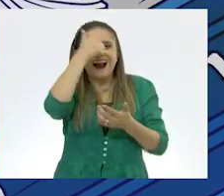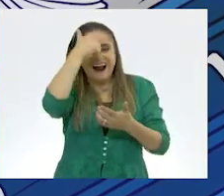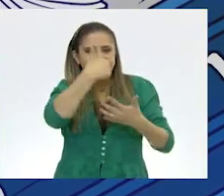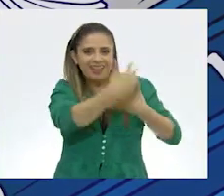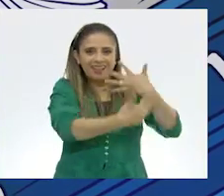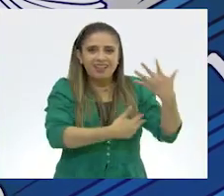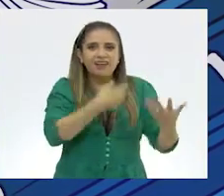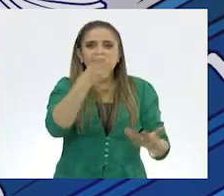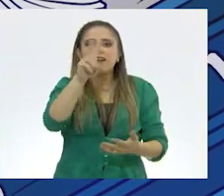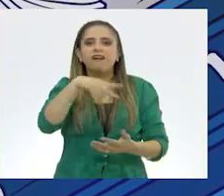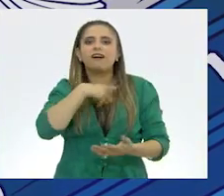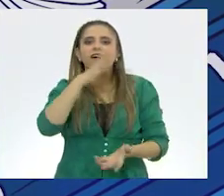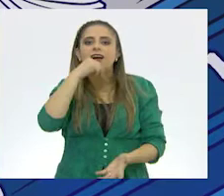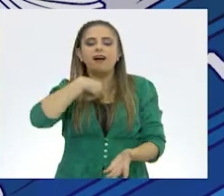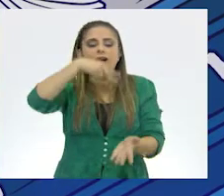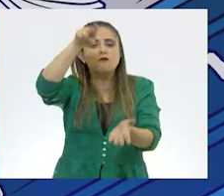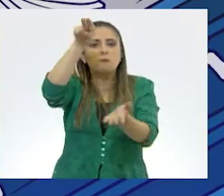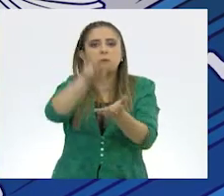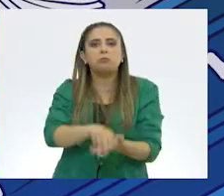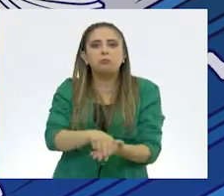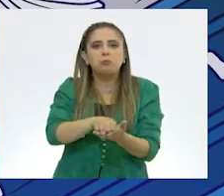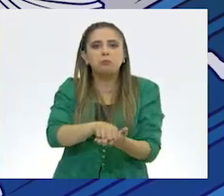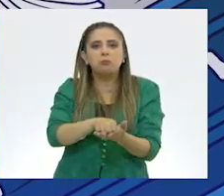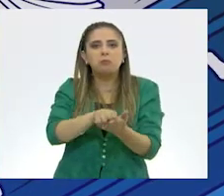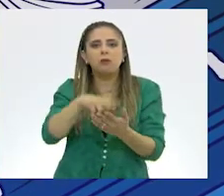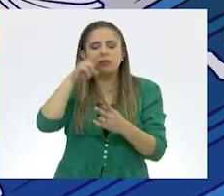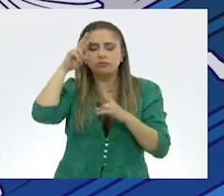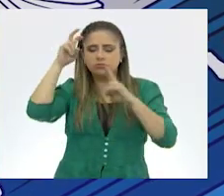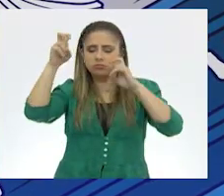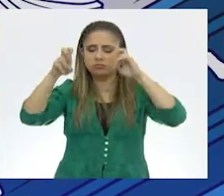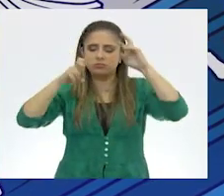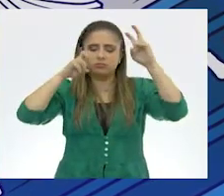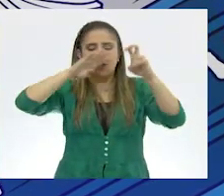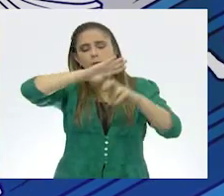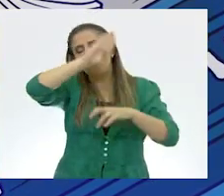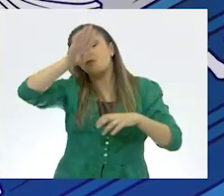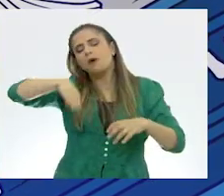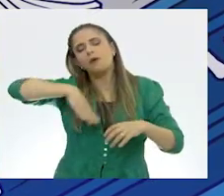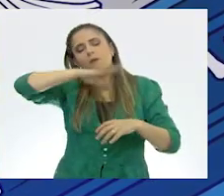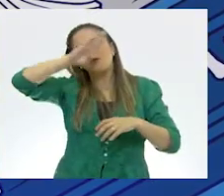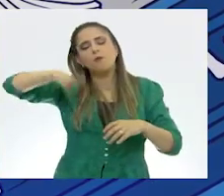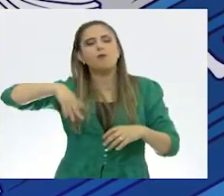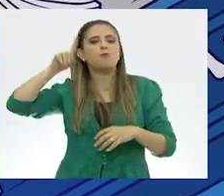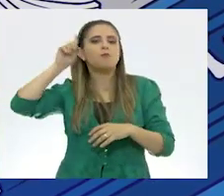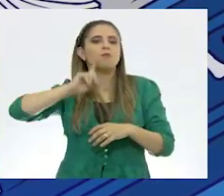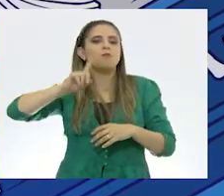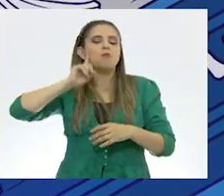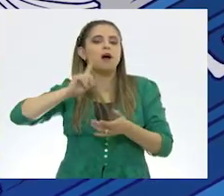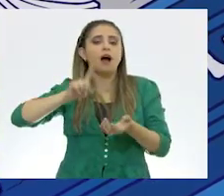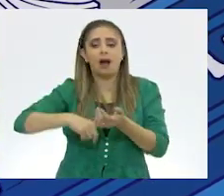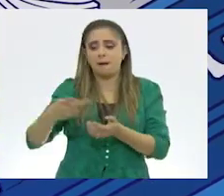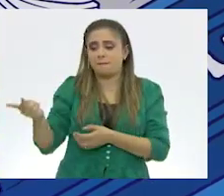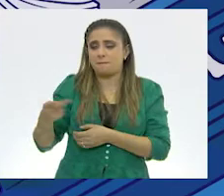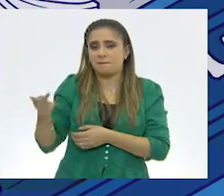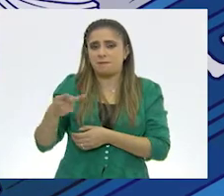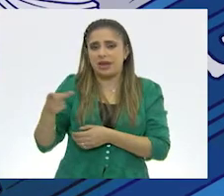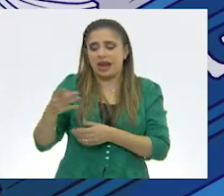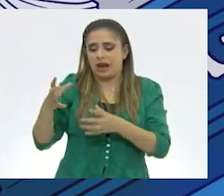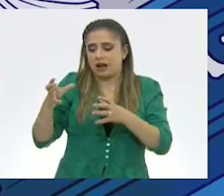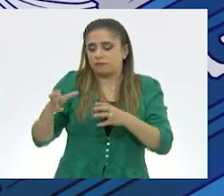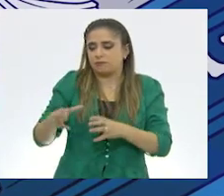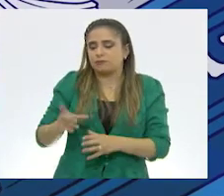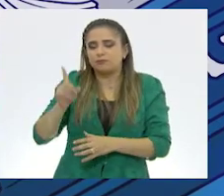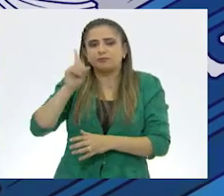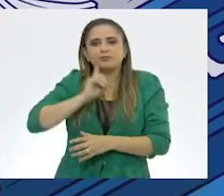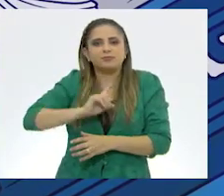y soñé. Soñé con dulces muertas blancas, cuyos muslos temblaban sobre mi piel, con